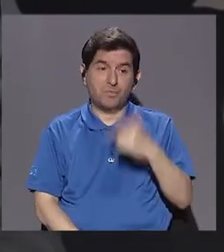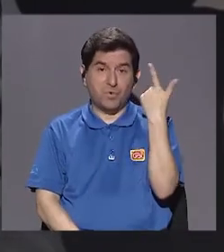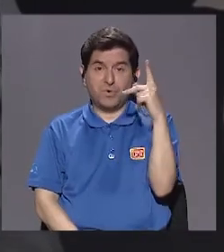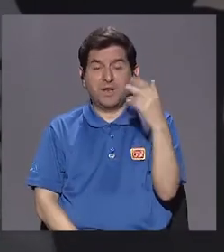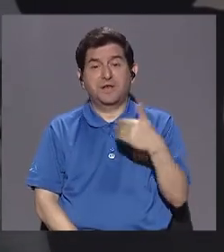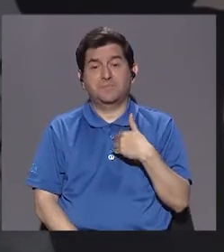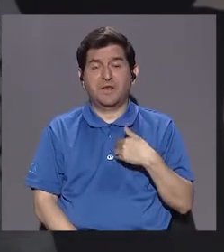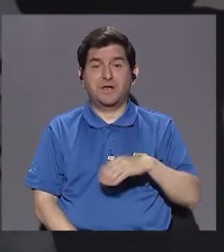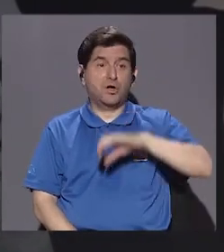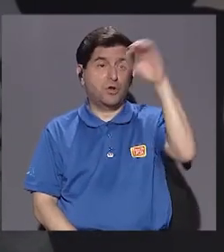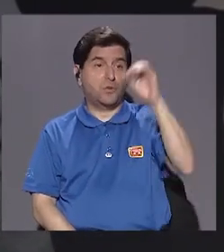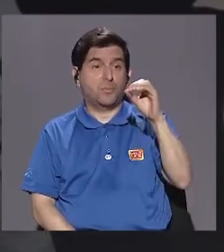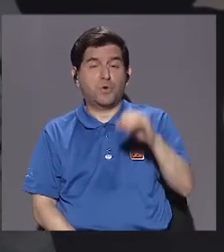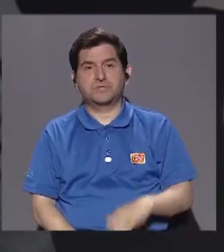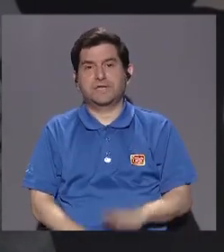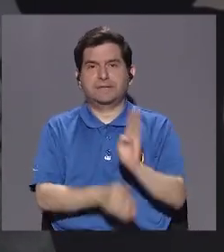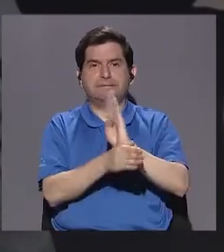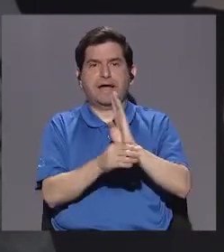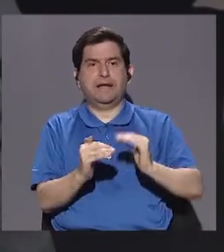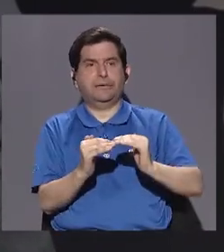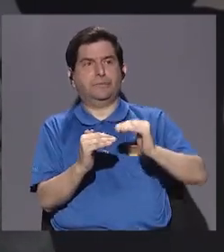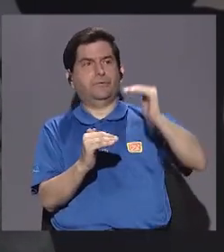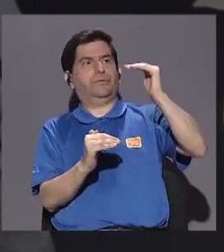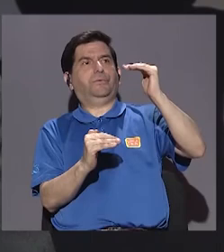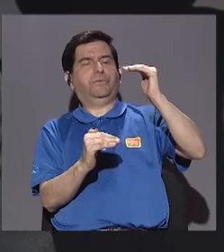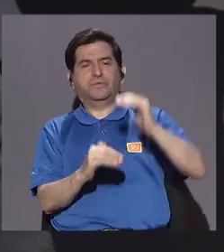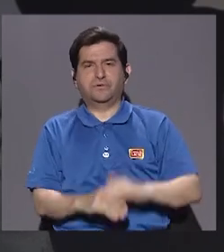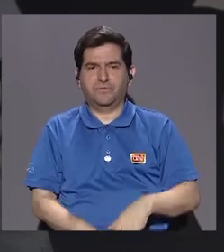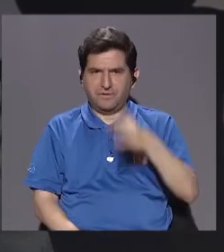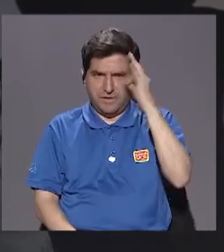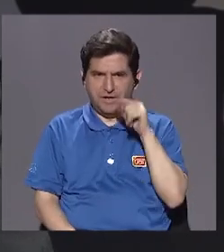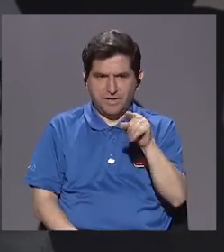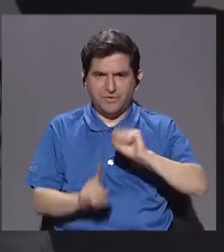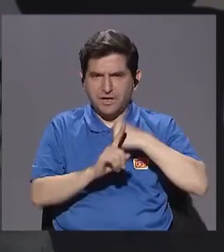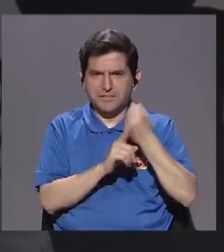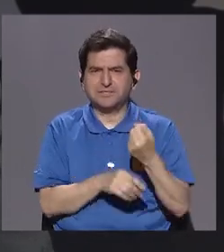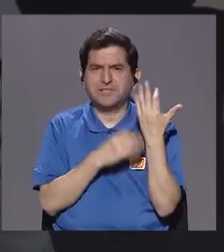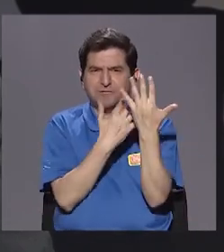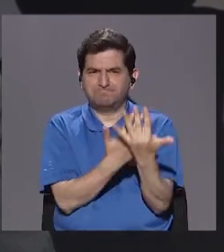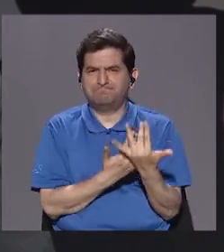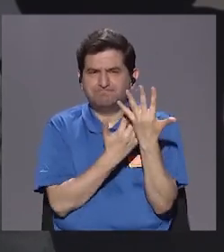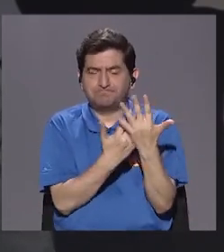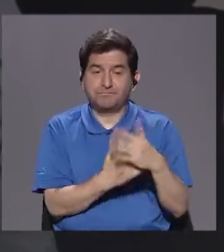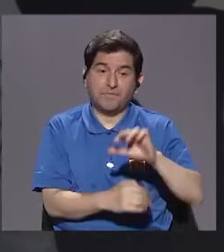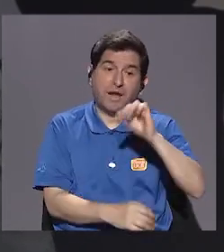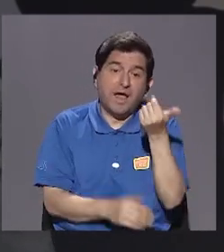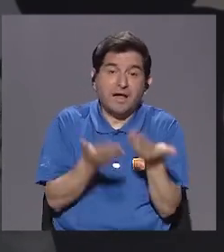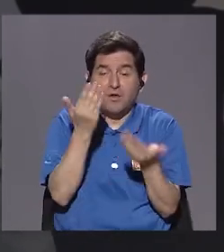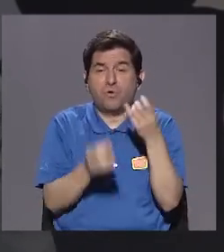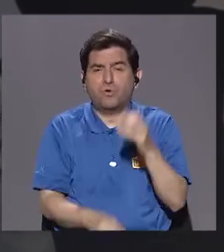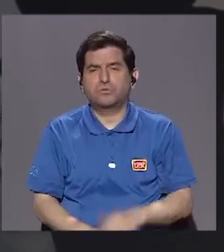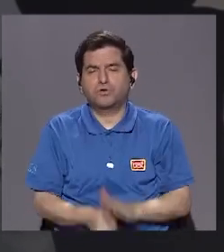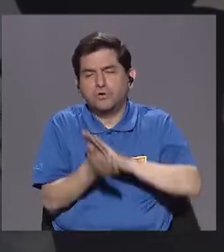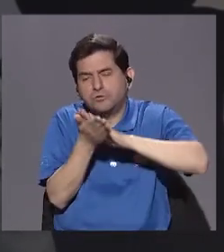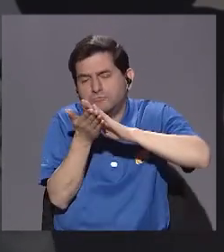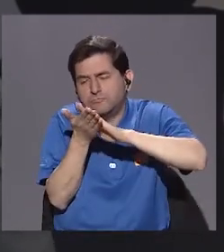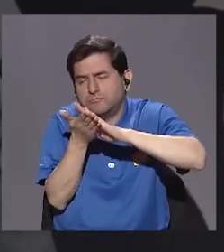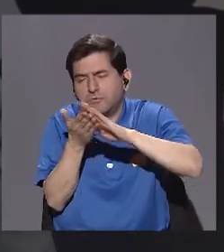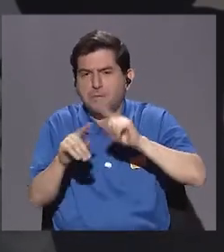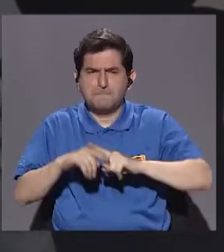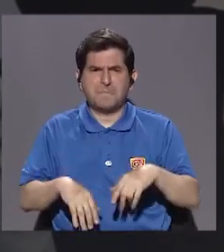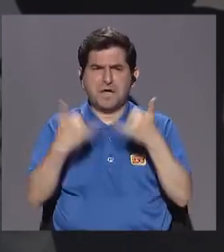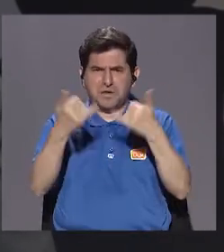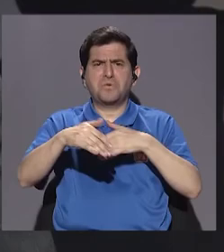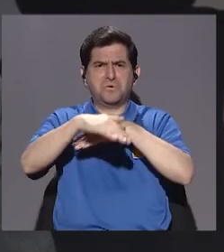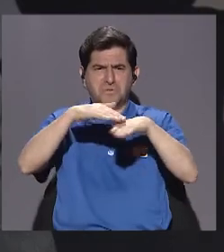que hay pues las tasas son más elevadas y este creo que es algo que estará pendiente en lo otro tal vez al final unas cosas pero con lo